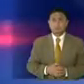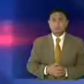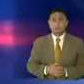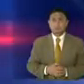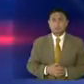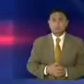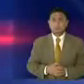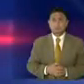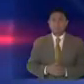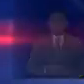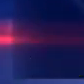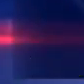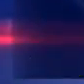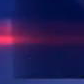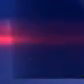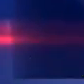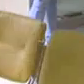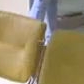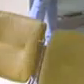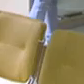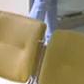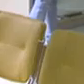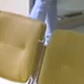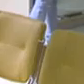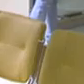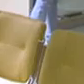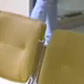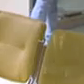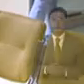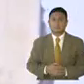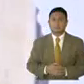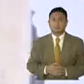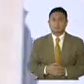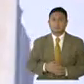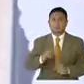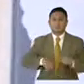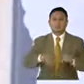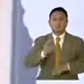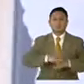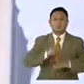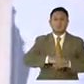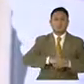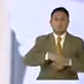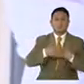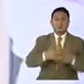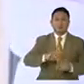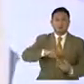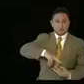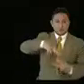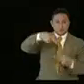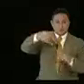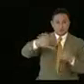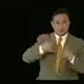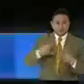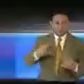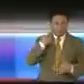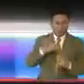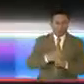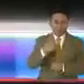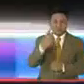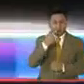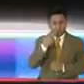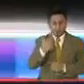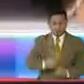las cuales 1.3 millones mueren. Existen causas genéticas y factores que inciden para que se presente la enfermedad, como el tabaquismo,